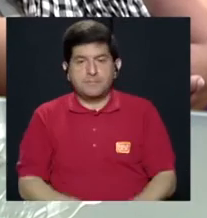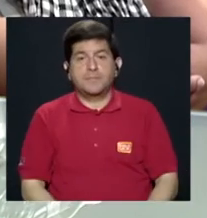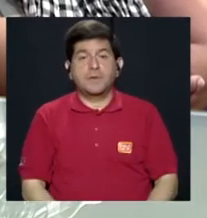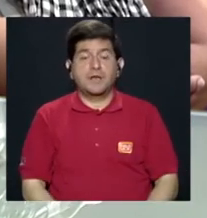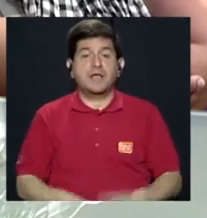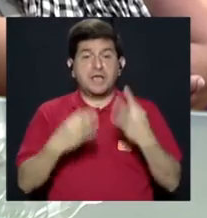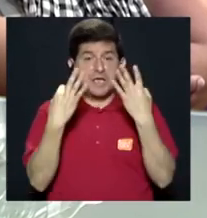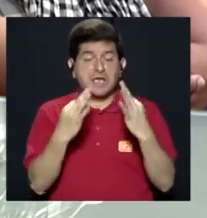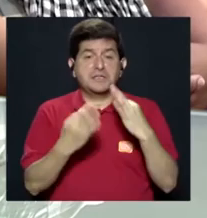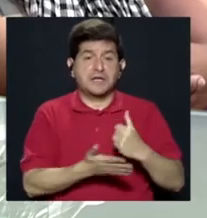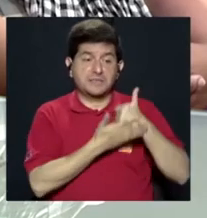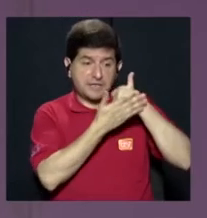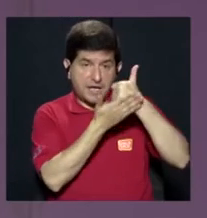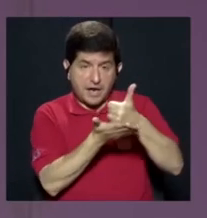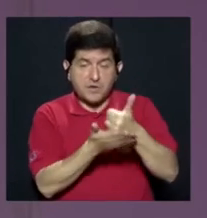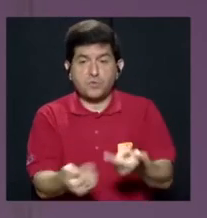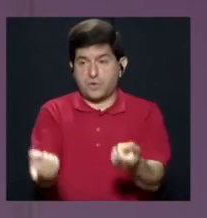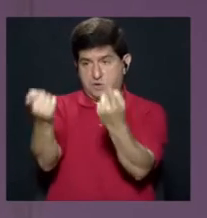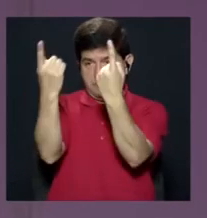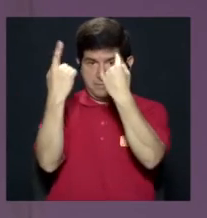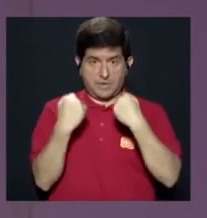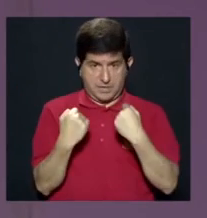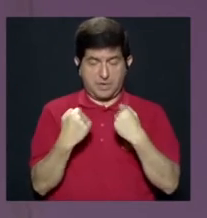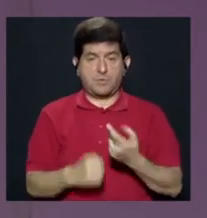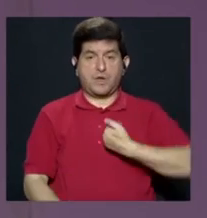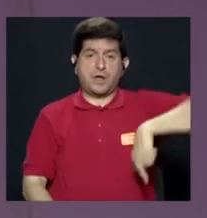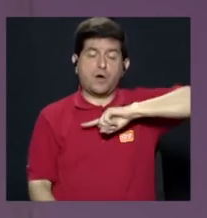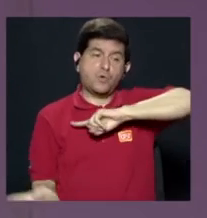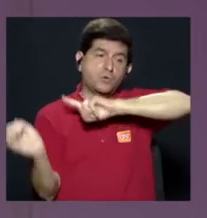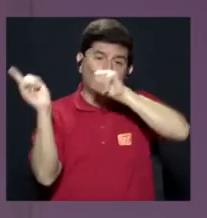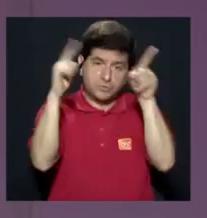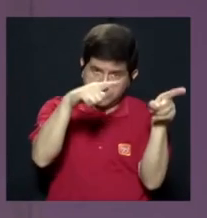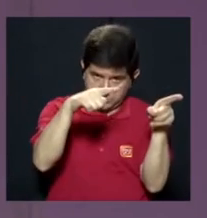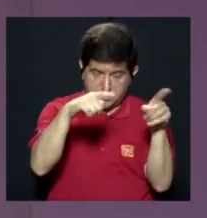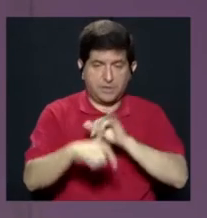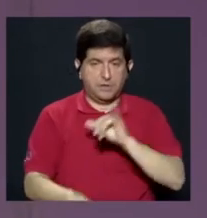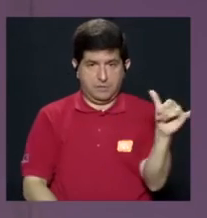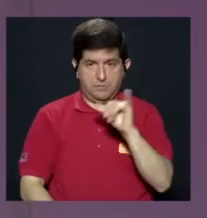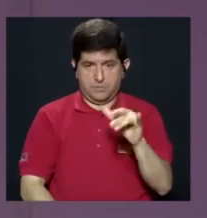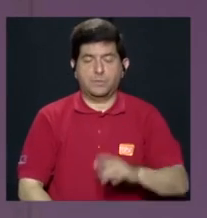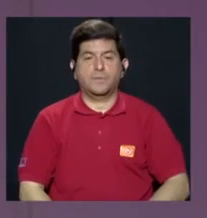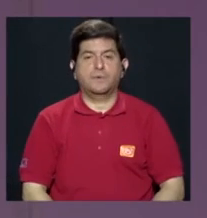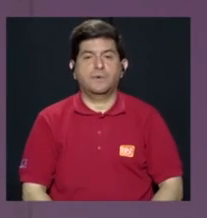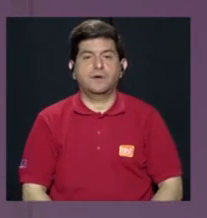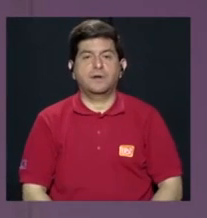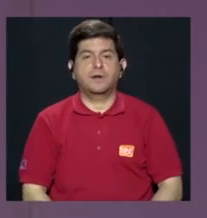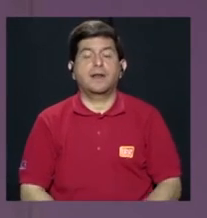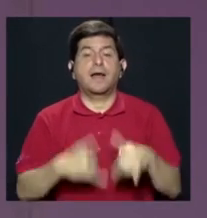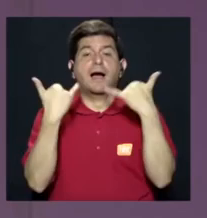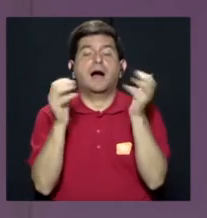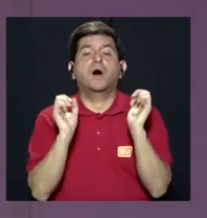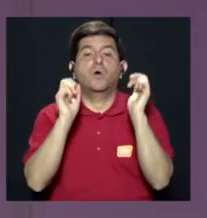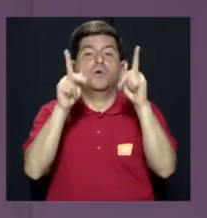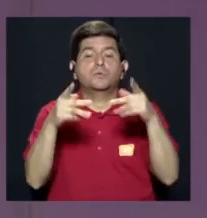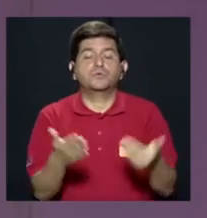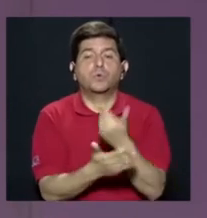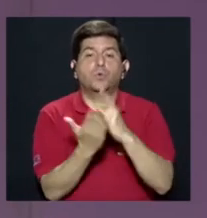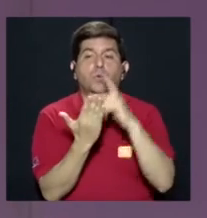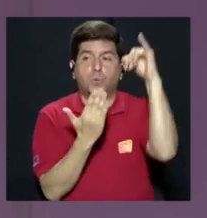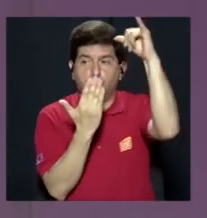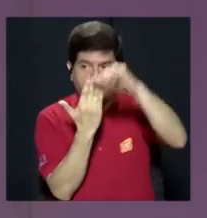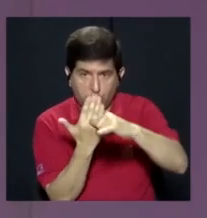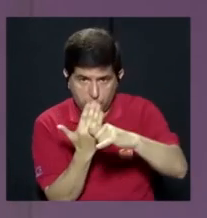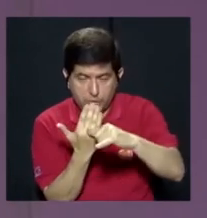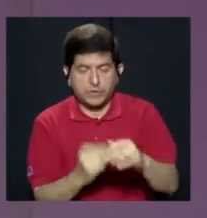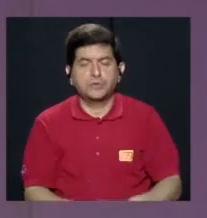pues hacemos la ayuda para que se puedan venir para acá o nosotras irnos para allá. De igual manera estamos optando ahora, que es un nuevo proyecto,